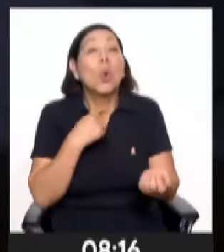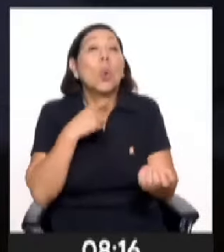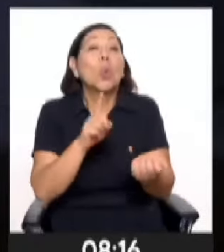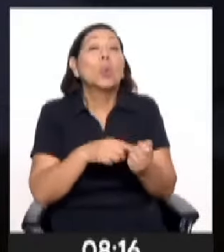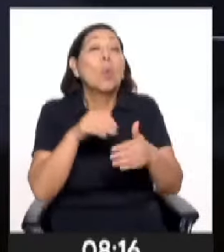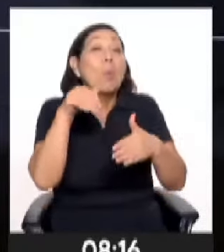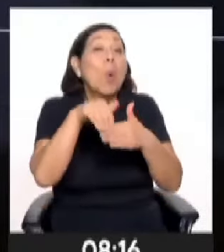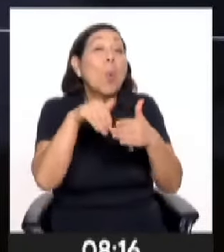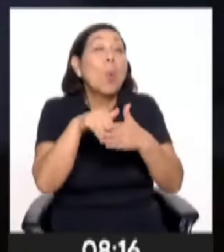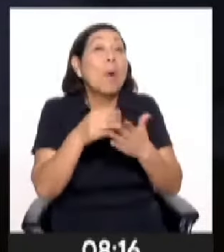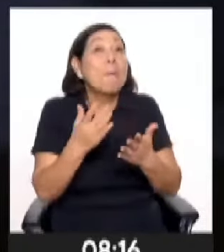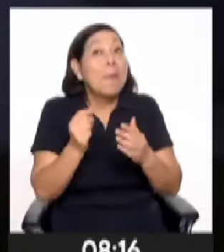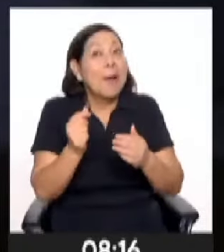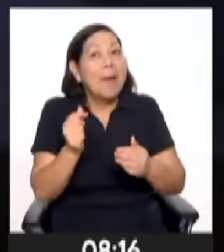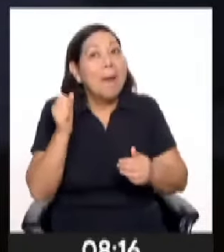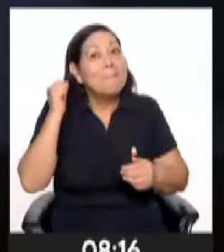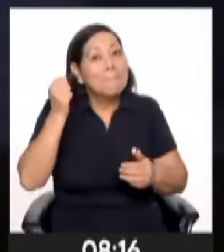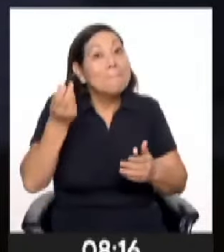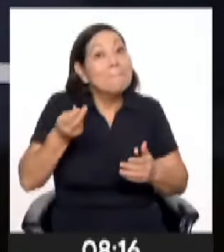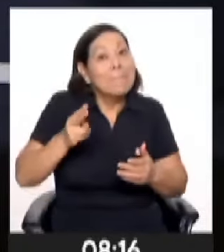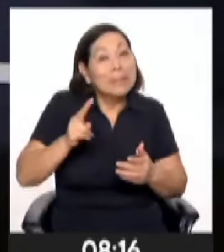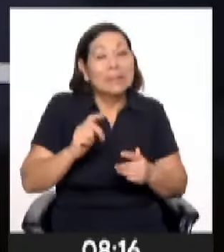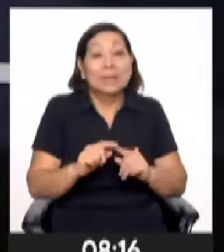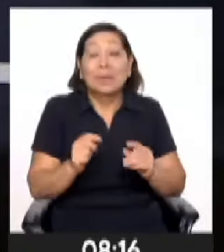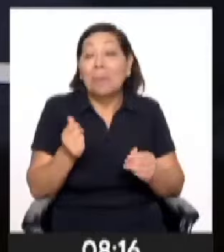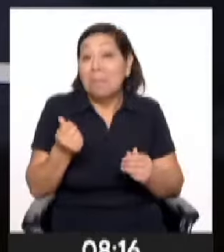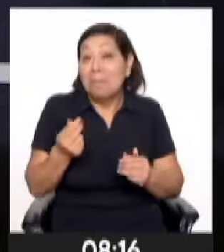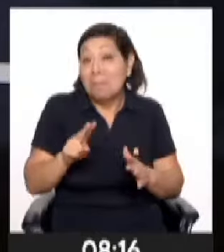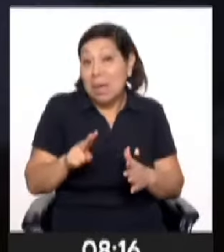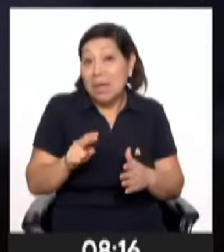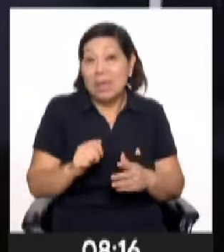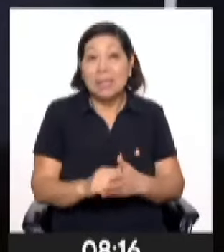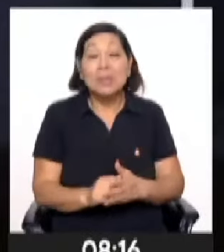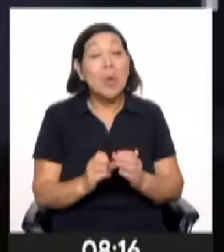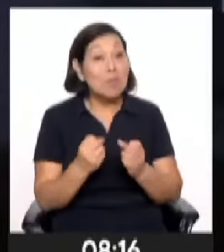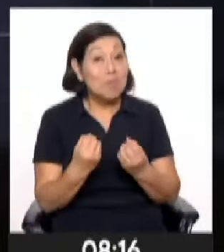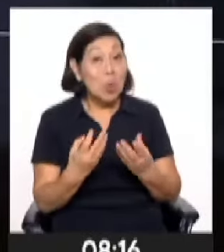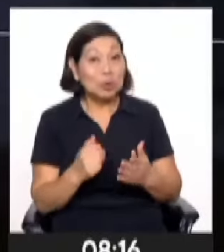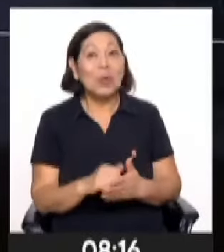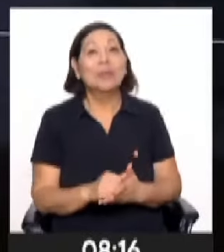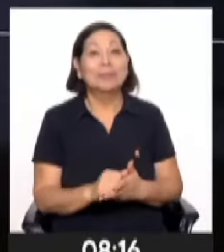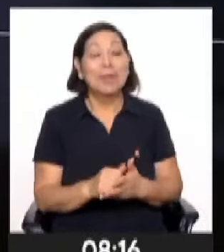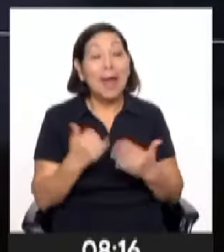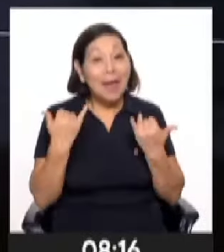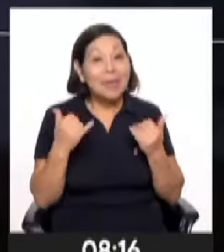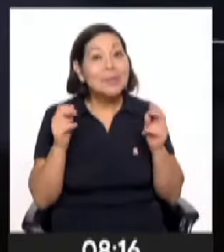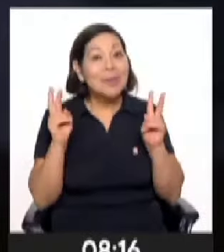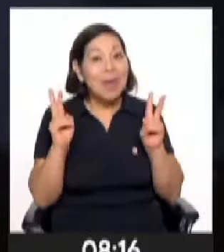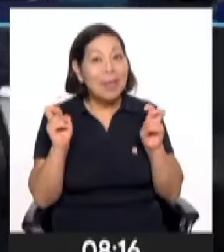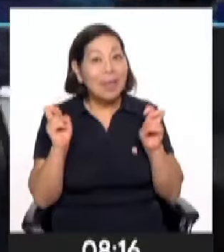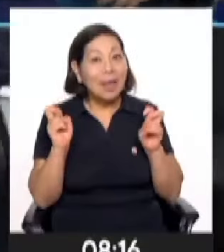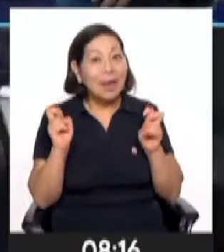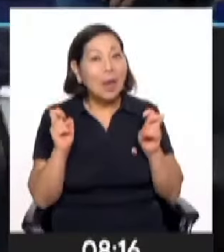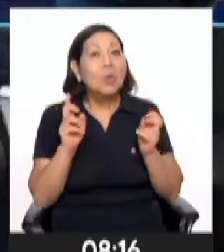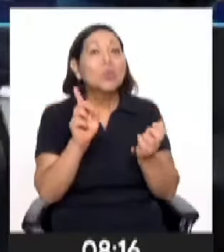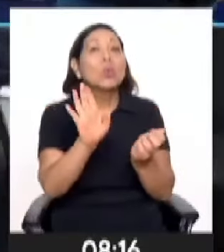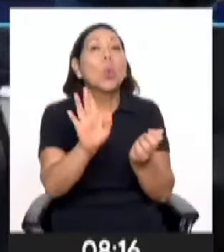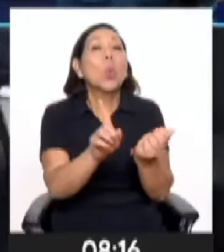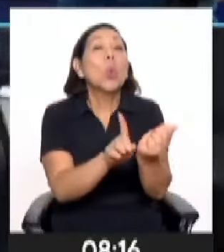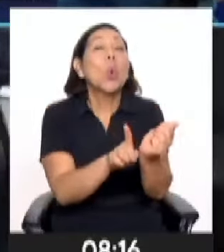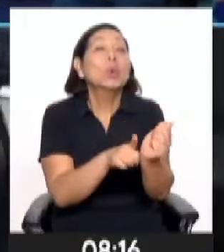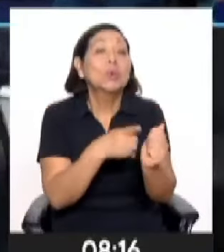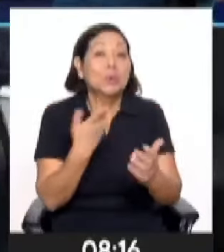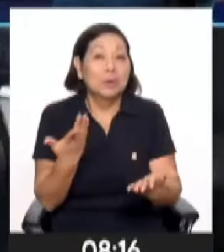costumbre de ahorro, ya cuando gane un poco más voy a ahorrar más. Y cuando gane mucho, ahorraré mucho también. Entonces, es un tema de generar esa costumbre,